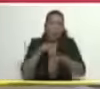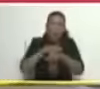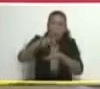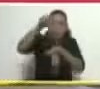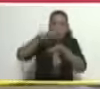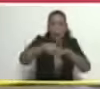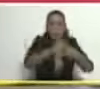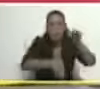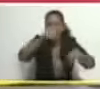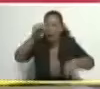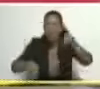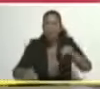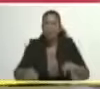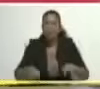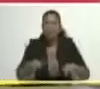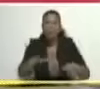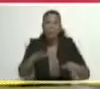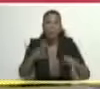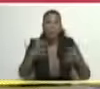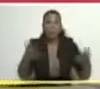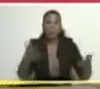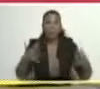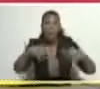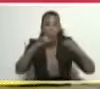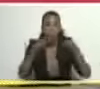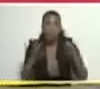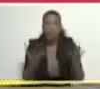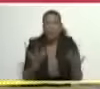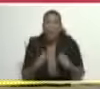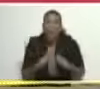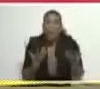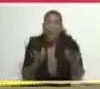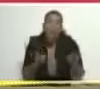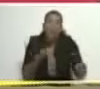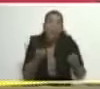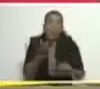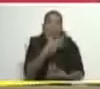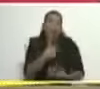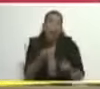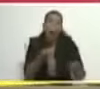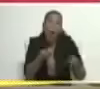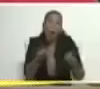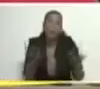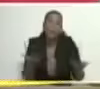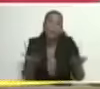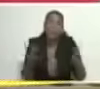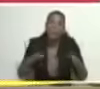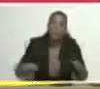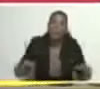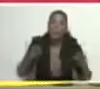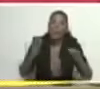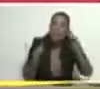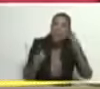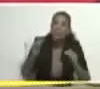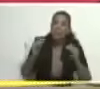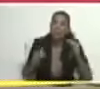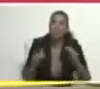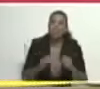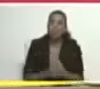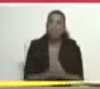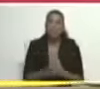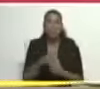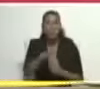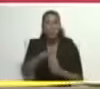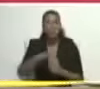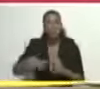inescapable fact. Un elemento inescapable. Established historically and in the contemporary que